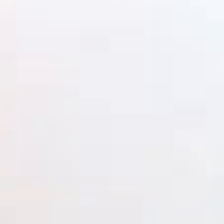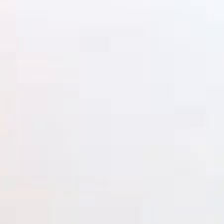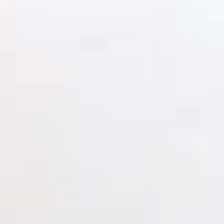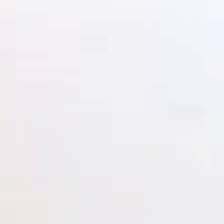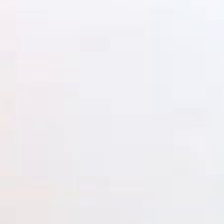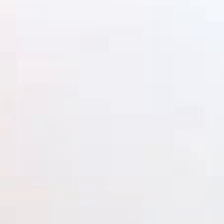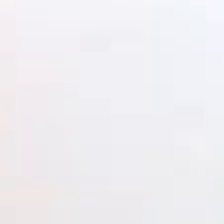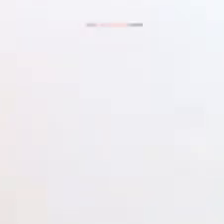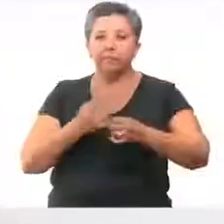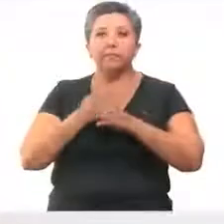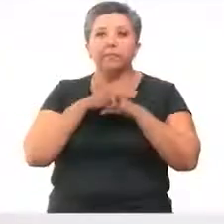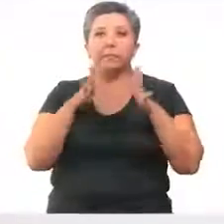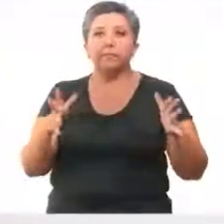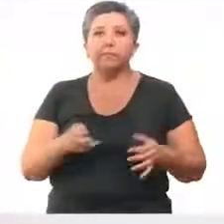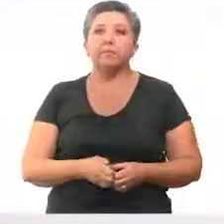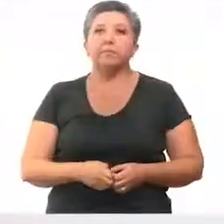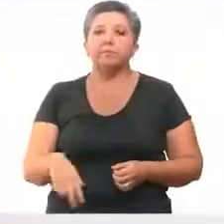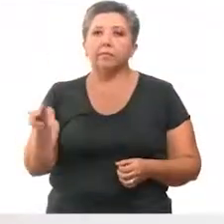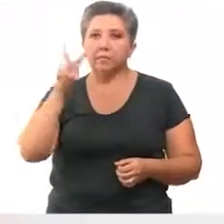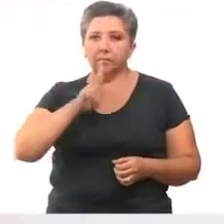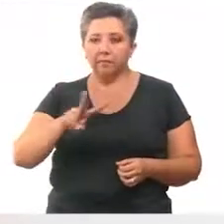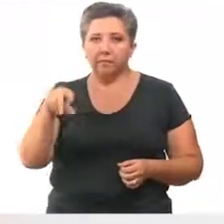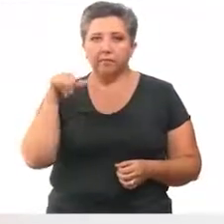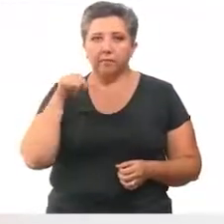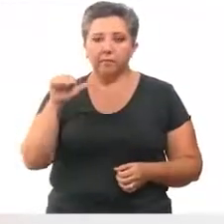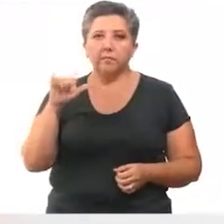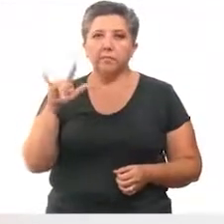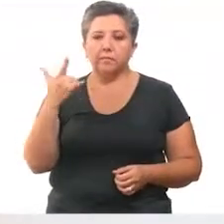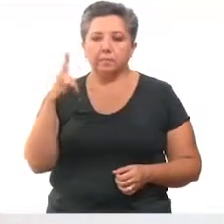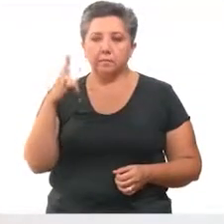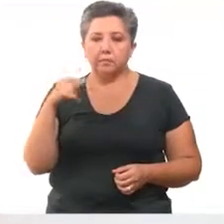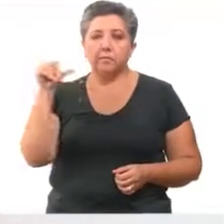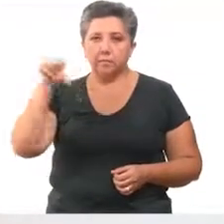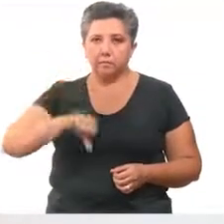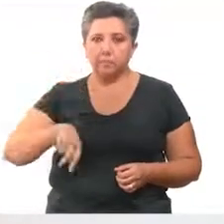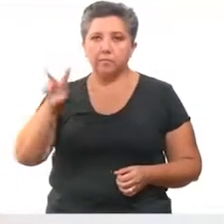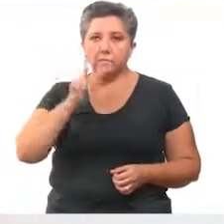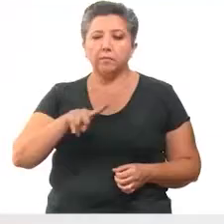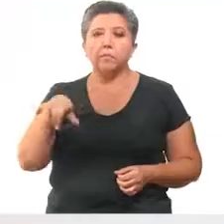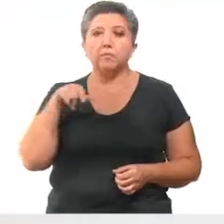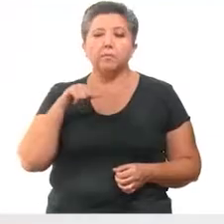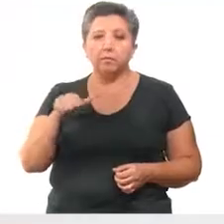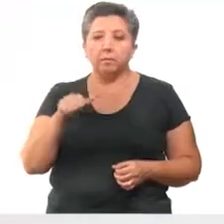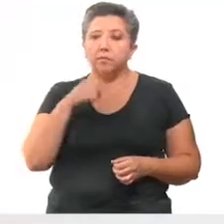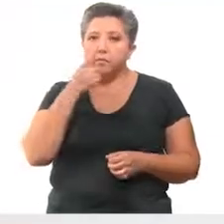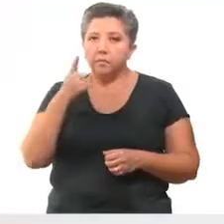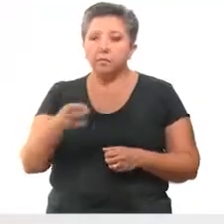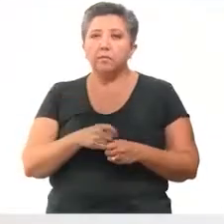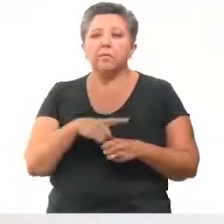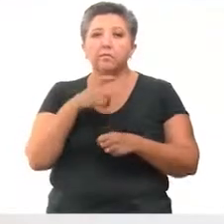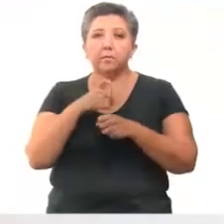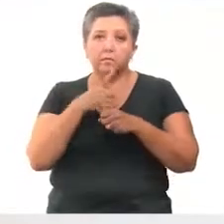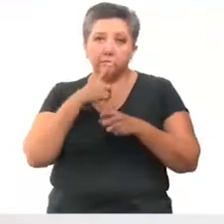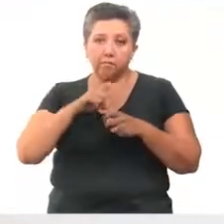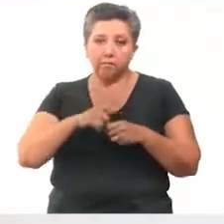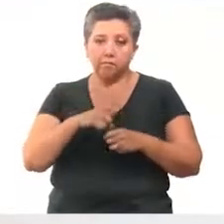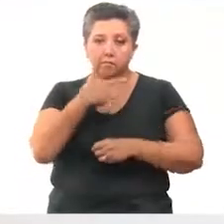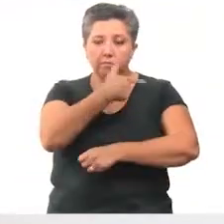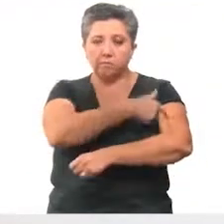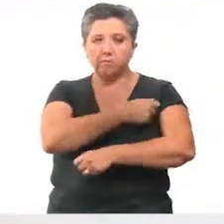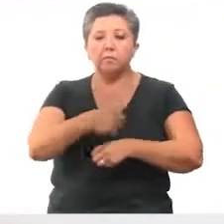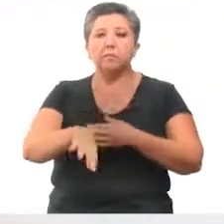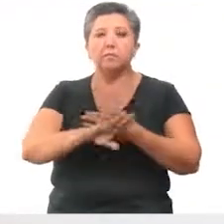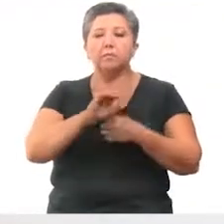doctora. Buenas tardes. Este es el parte médico de este viernes 16 de julio. Hoy, viernes 16, se inició la aplicación de la primera dosis de la vacuna contra